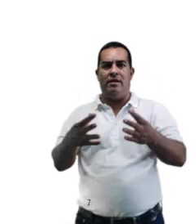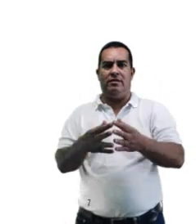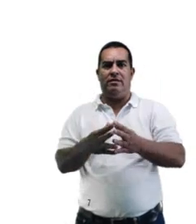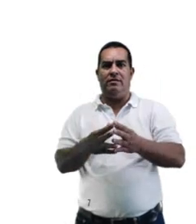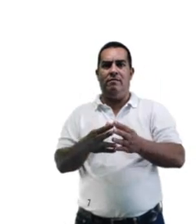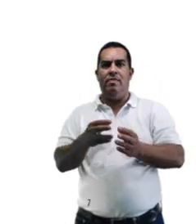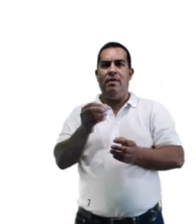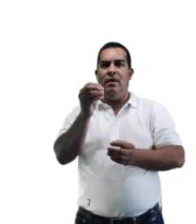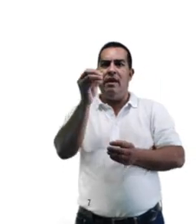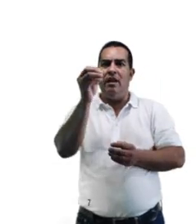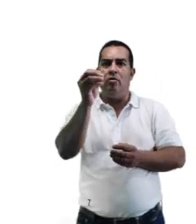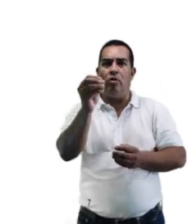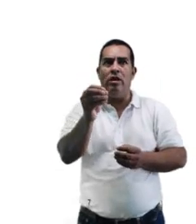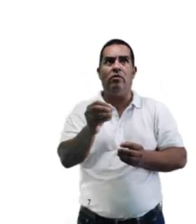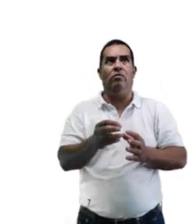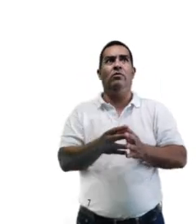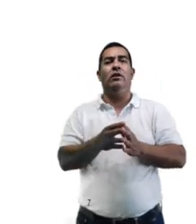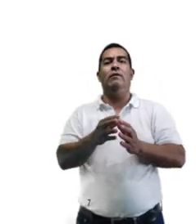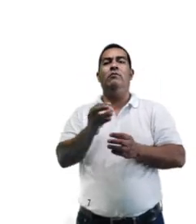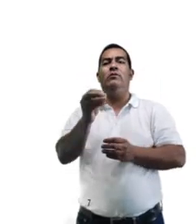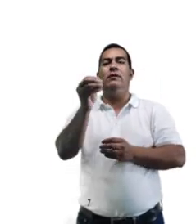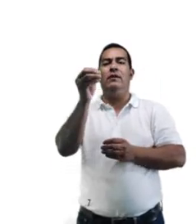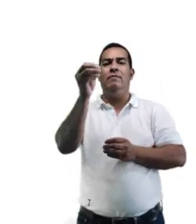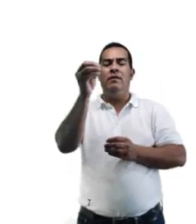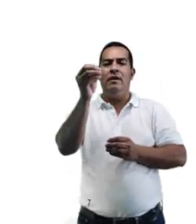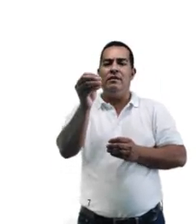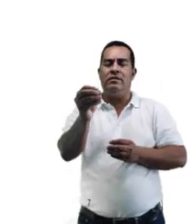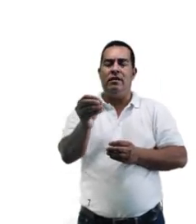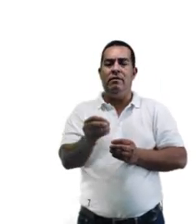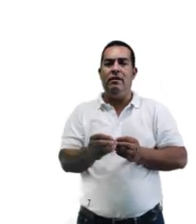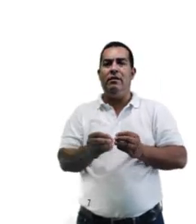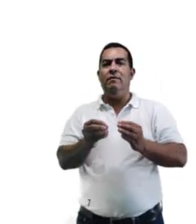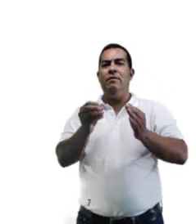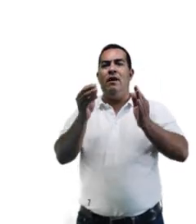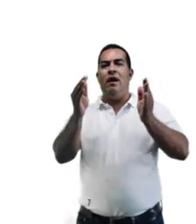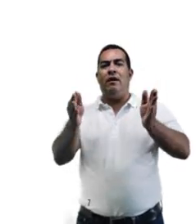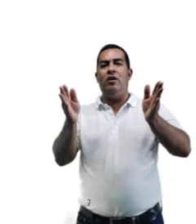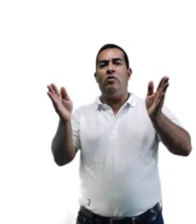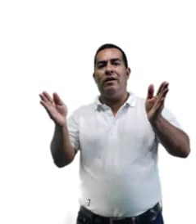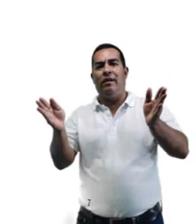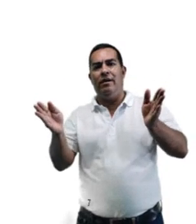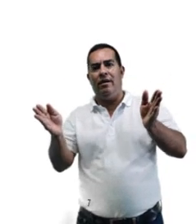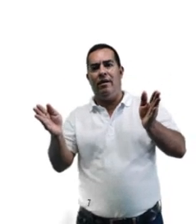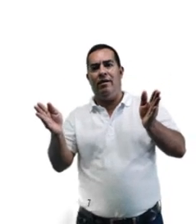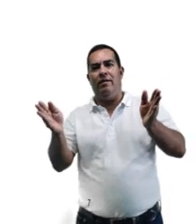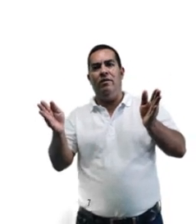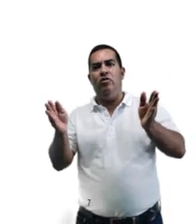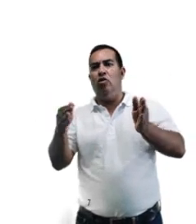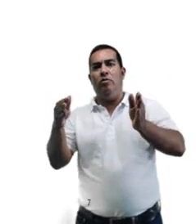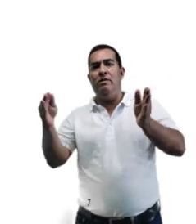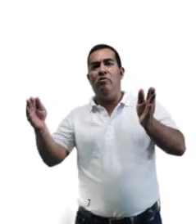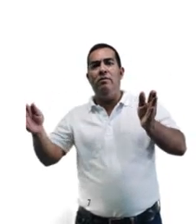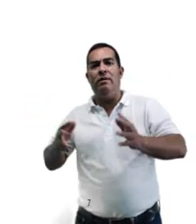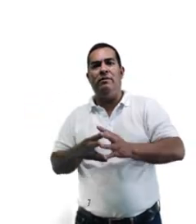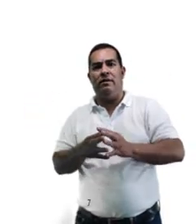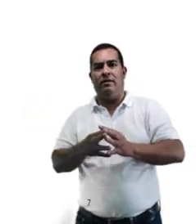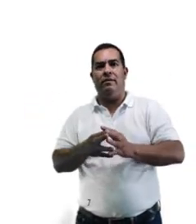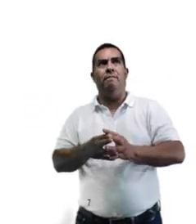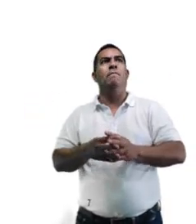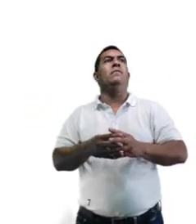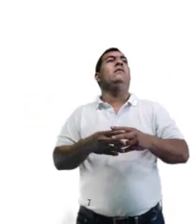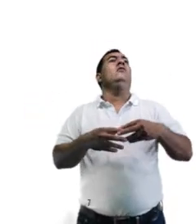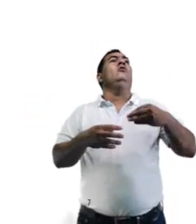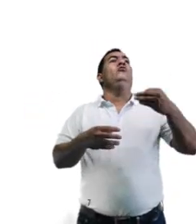y veraz. En el currículum debemos de escribir aquello que es real. No podemos